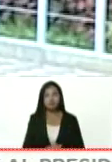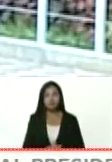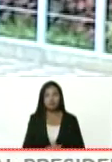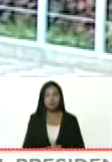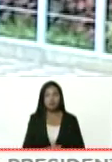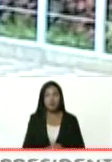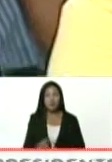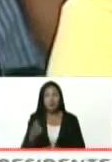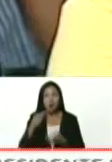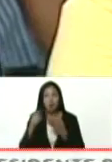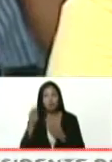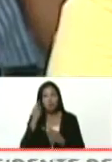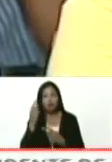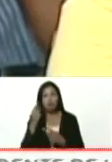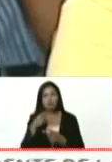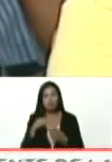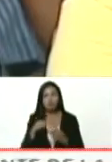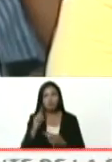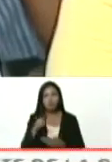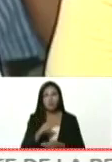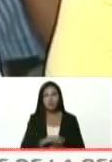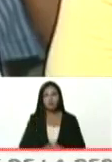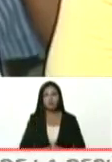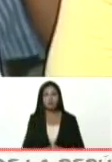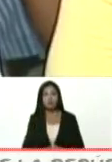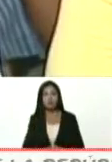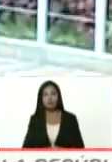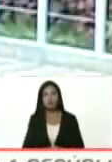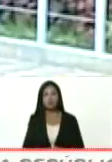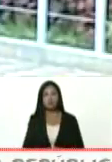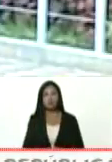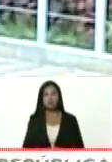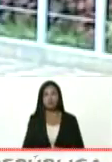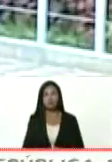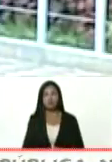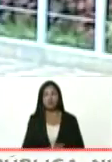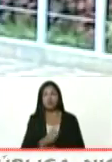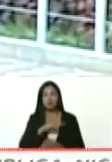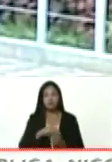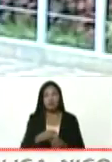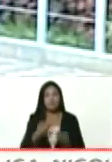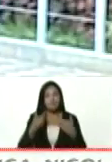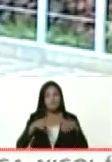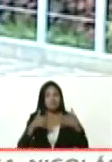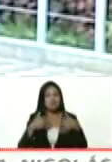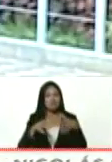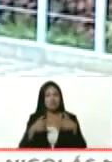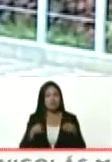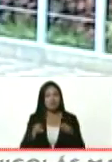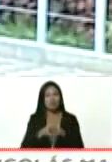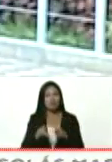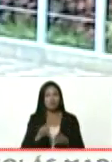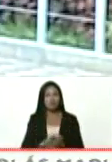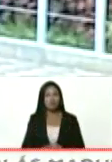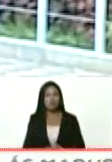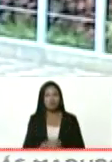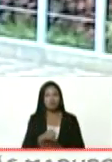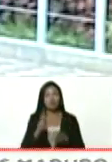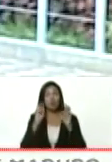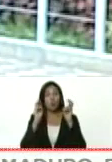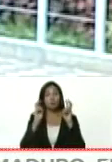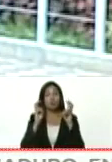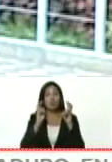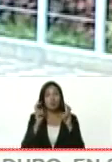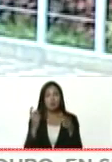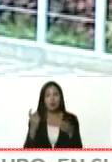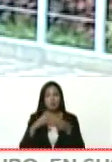¿no? Texalia, el poder militar. Eso es un tema clave, el